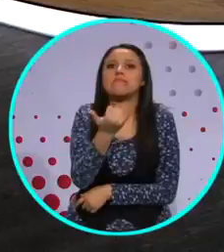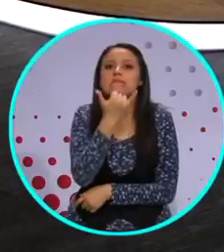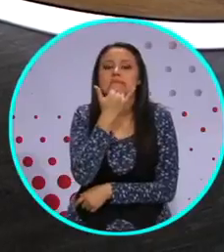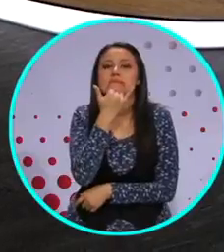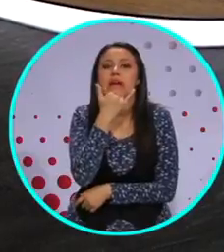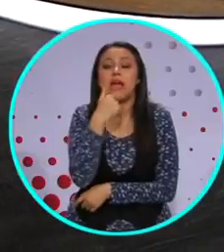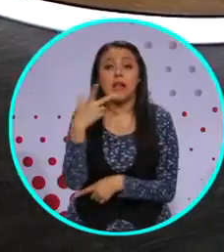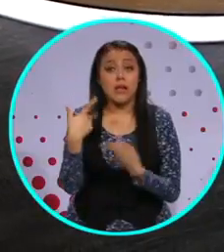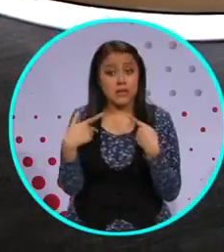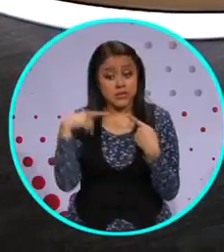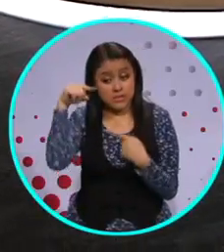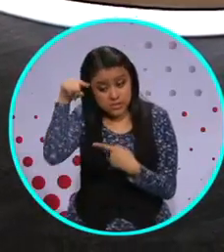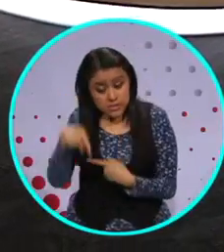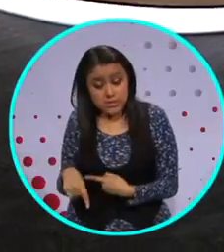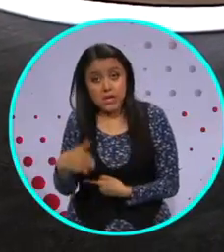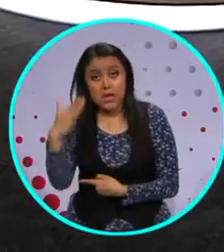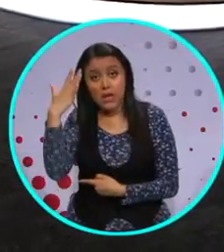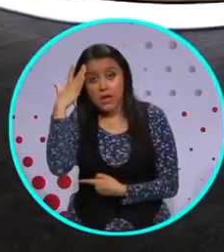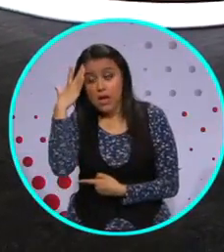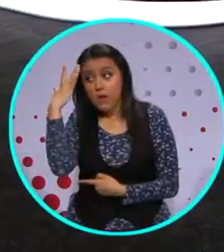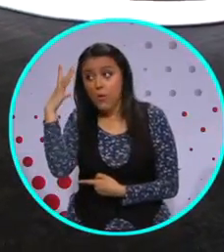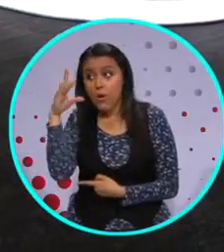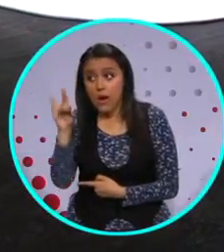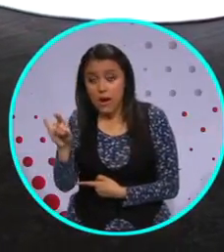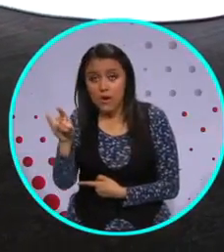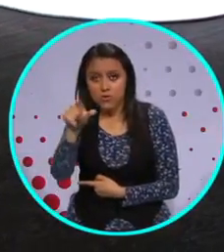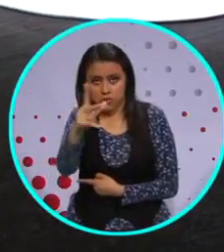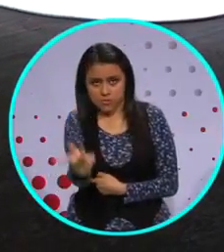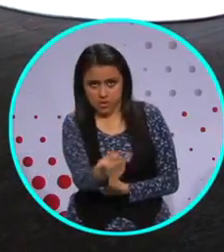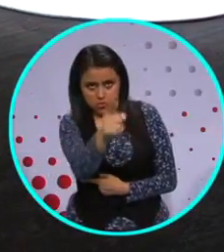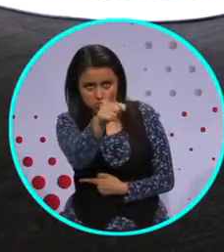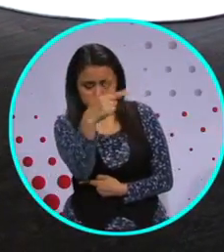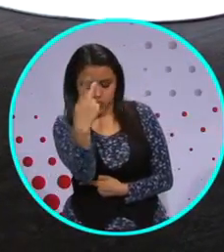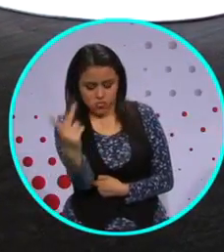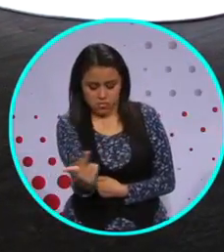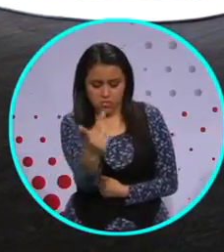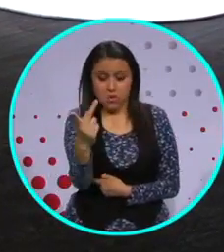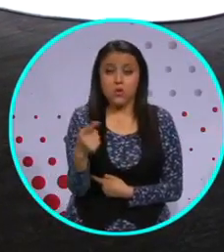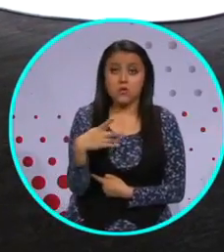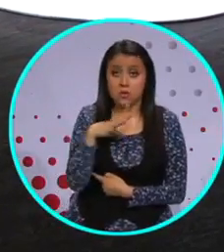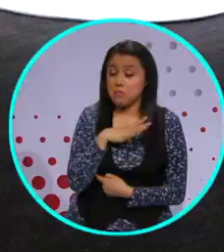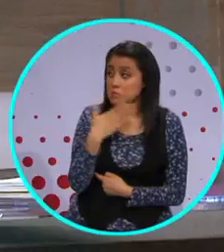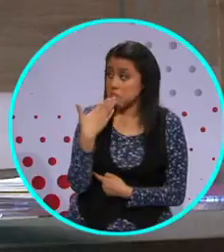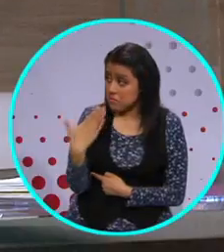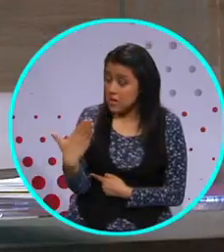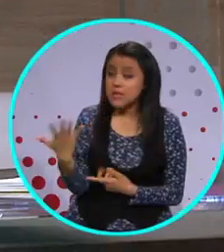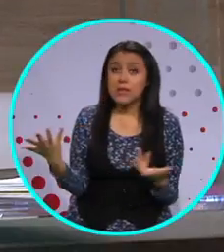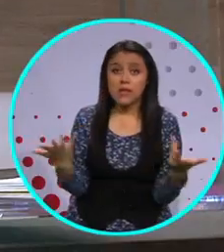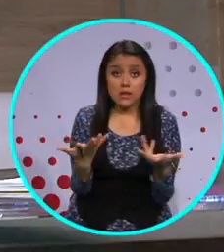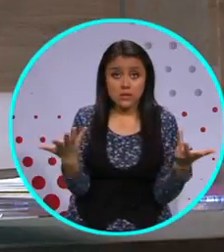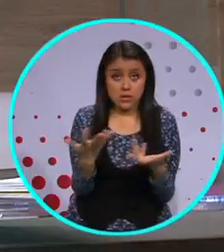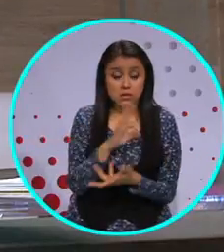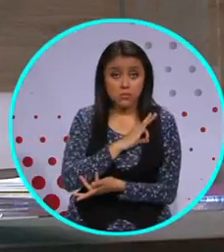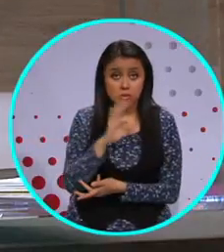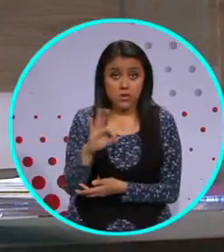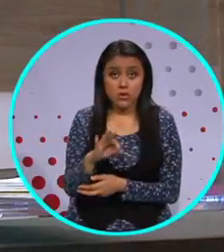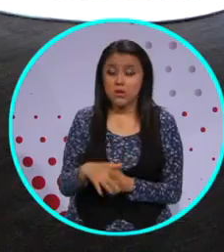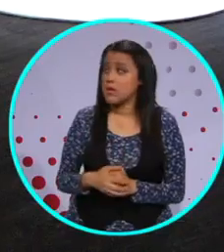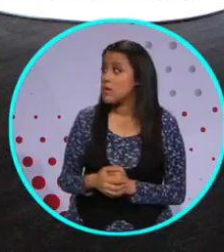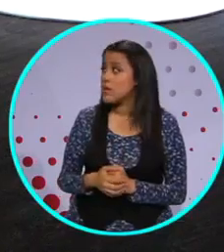la gente de cuernavaca pregunto por qué todas ella dice que ha hecho lo que ha podido con lo que le han dejado